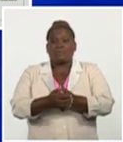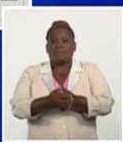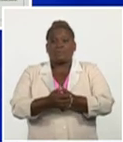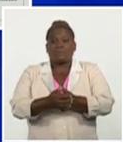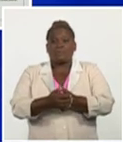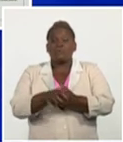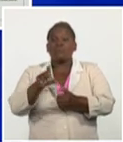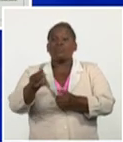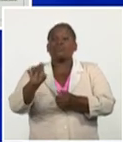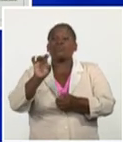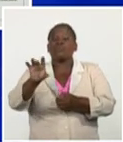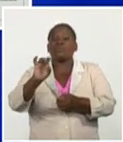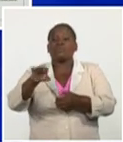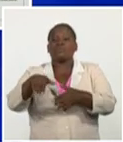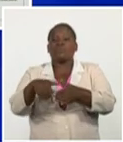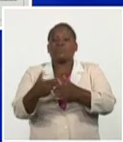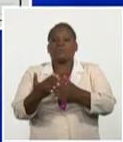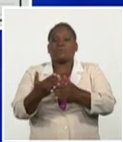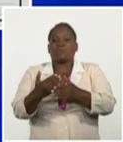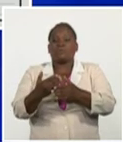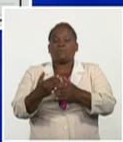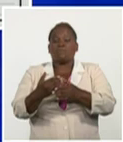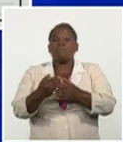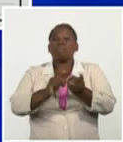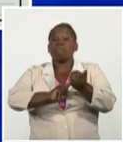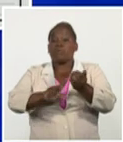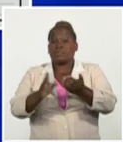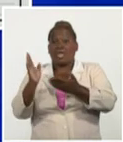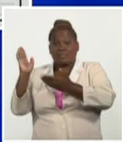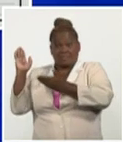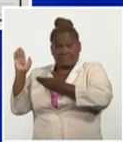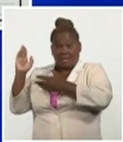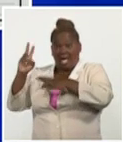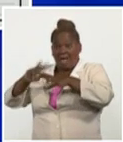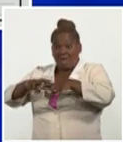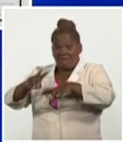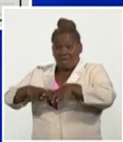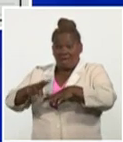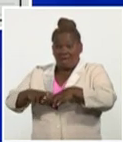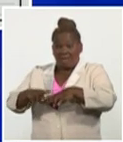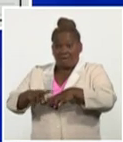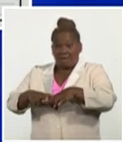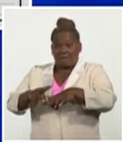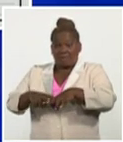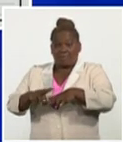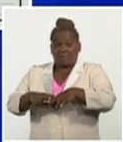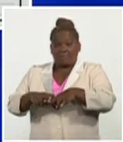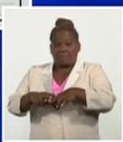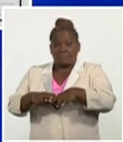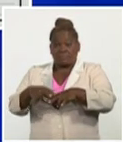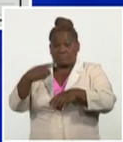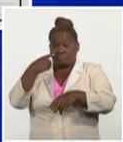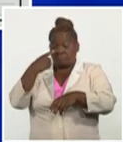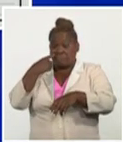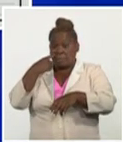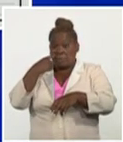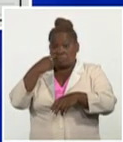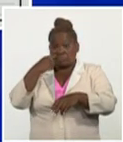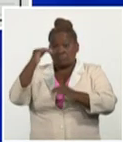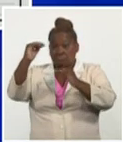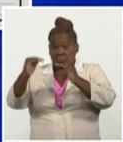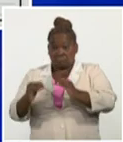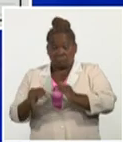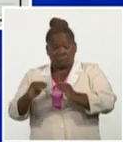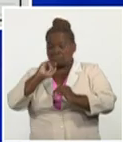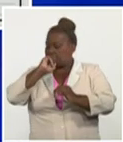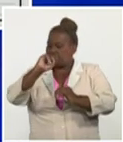días. Por provincias, La Habana, ahí la vemos, no logra una reducción, como se